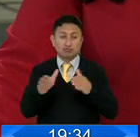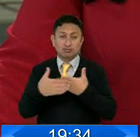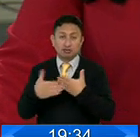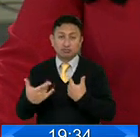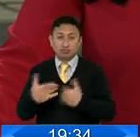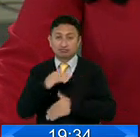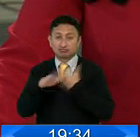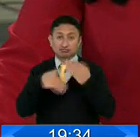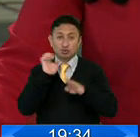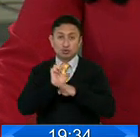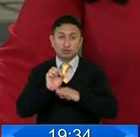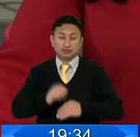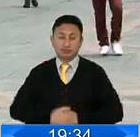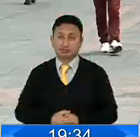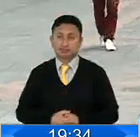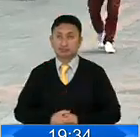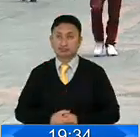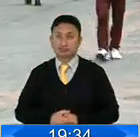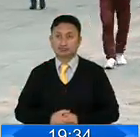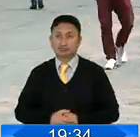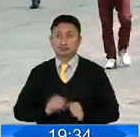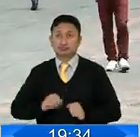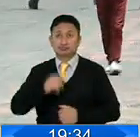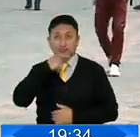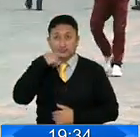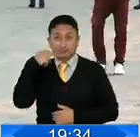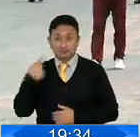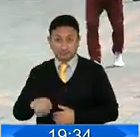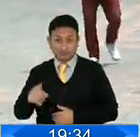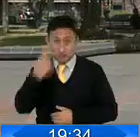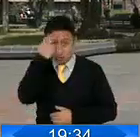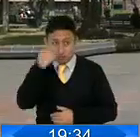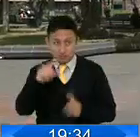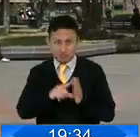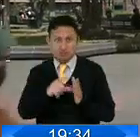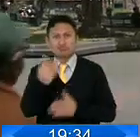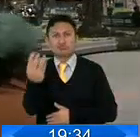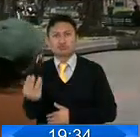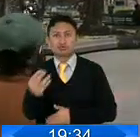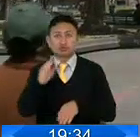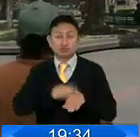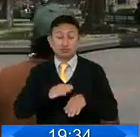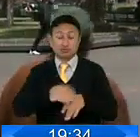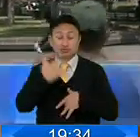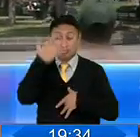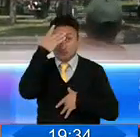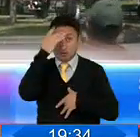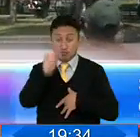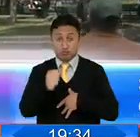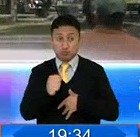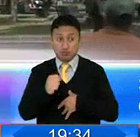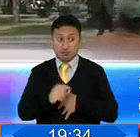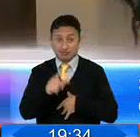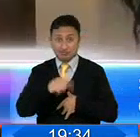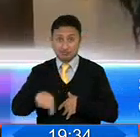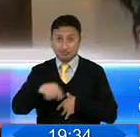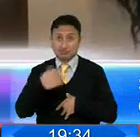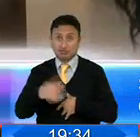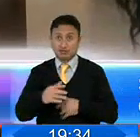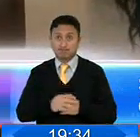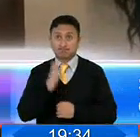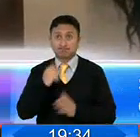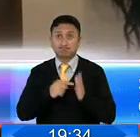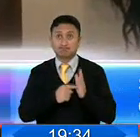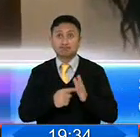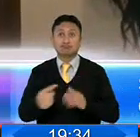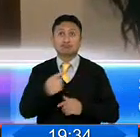a escala nacional. Un feriado con baja ocupación hotelera por el impacto de la pandemia deja un sinsabor al sector. Por ejemplo,